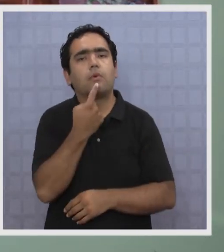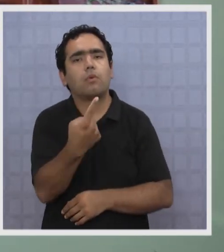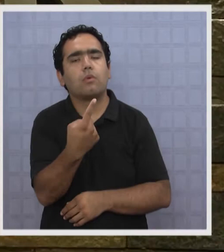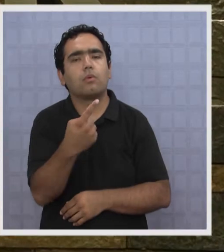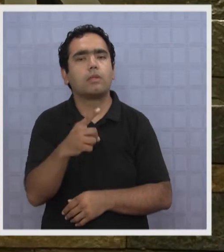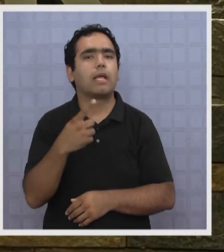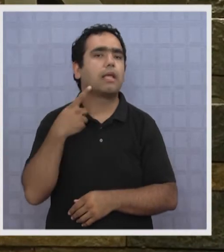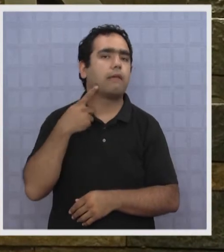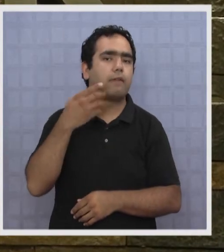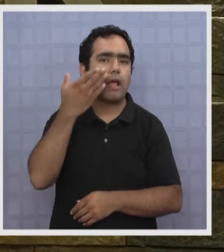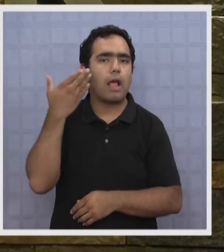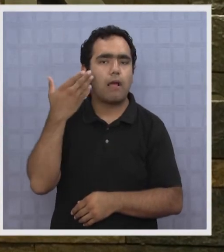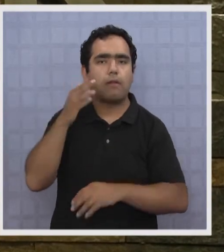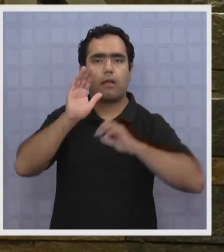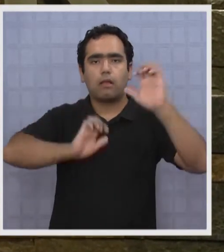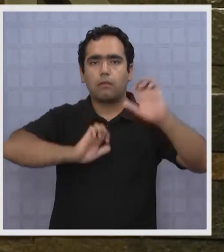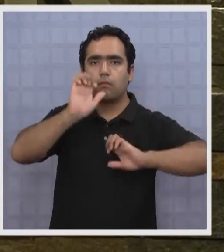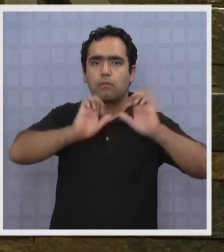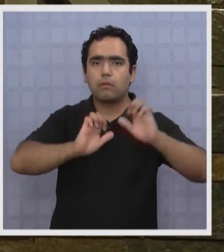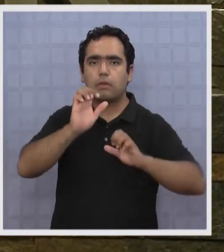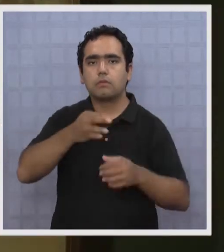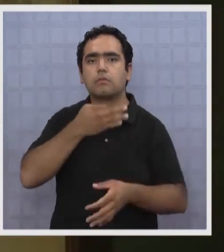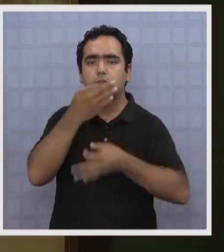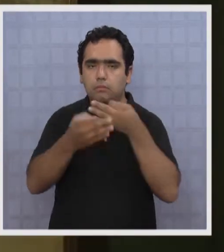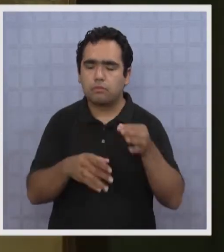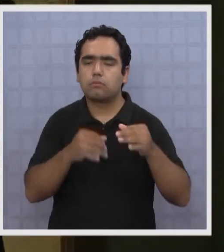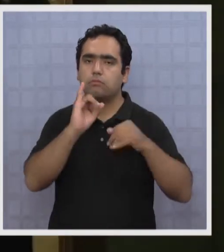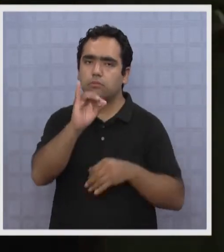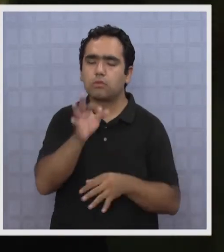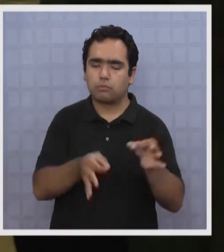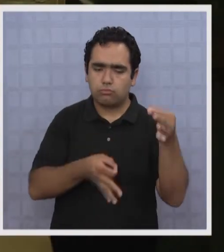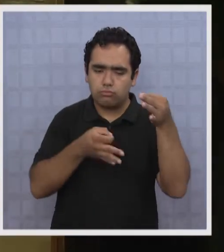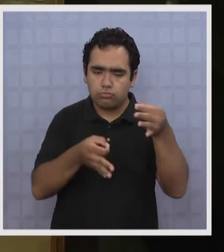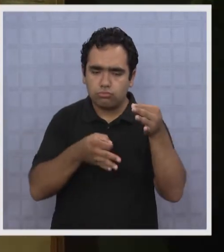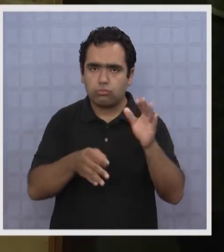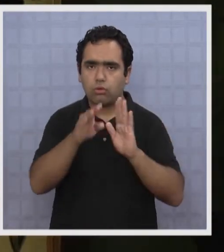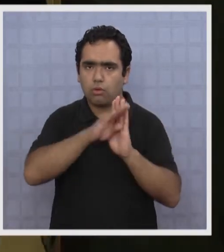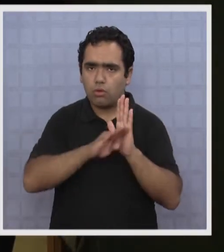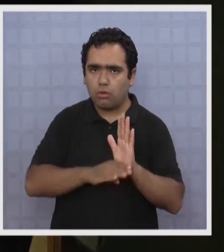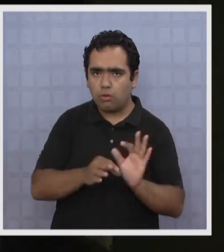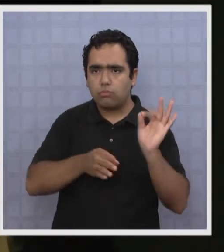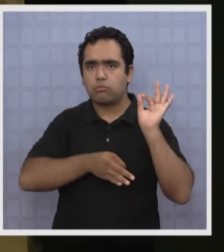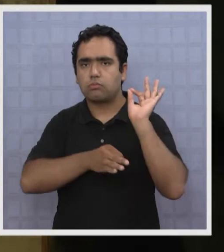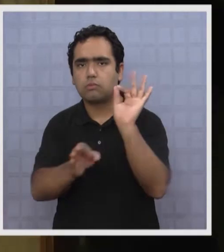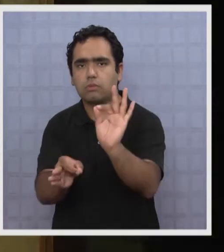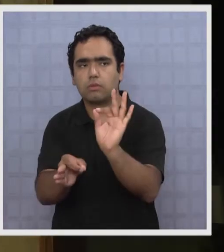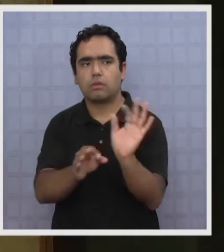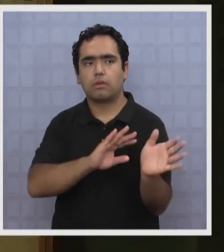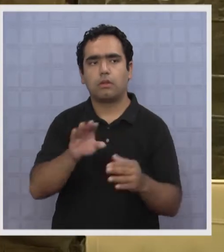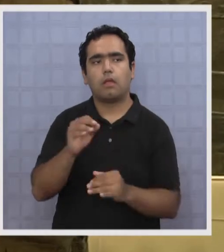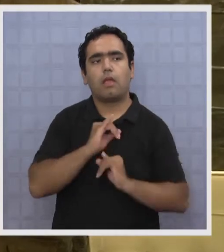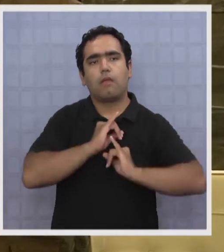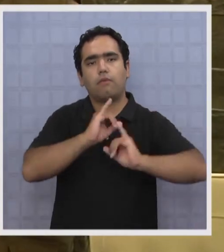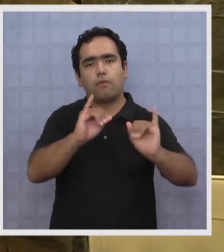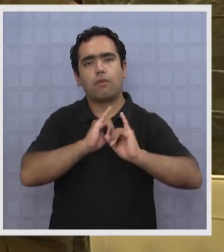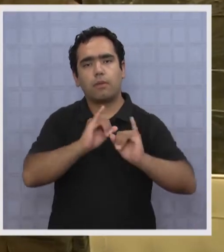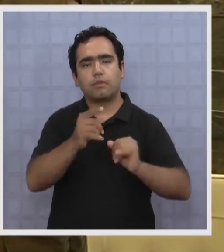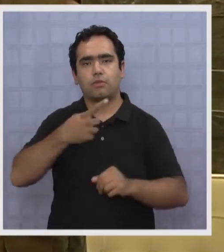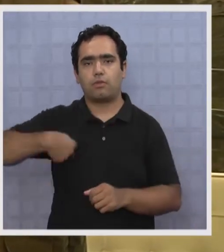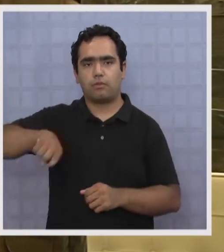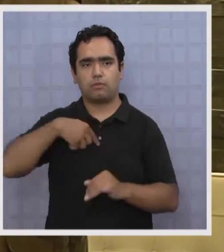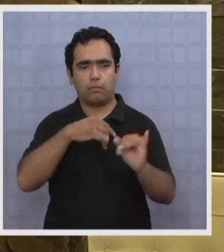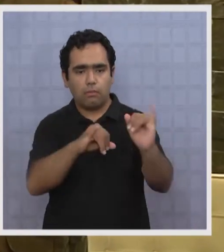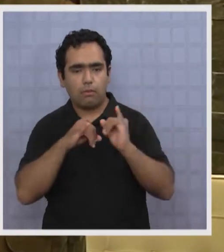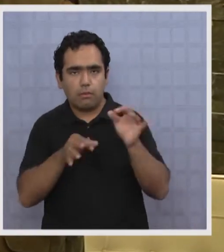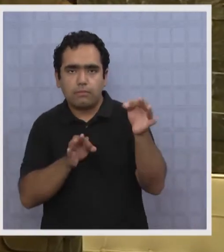superintendencia consulta vamos a teck quebrada blanca sobre el incidente y la empresa confirmó el envío de un comunicado oficial refiriéndose al